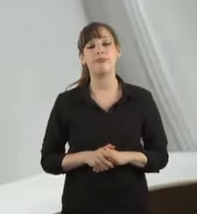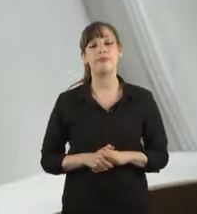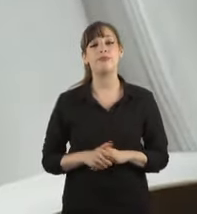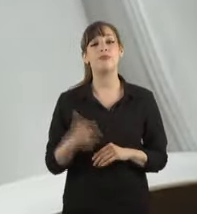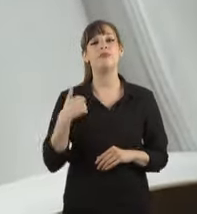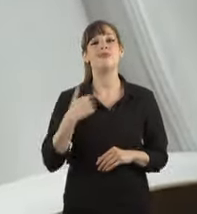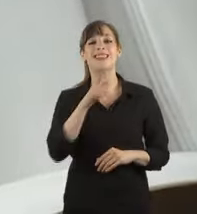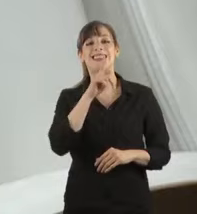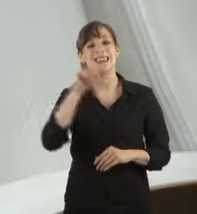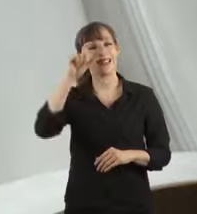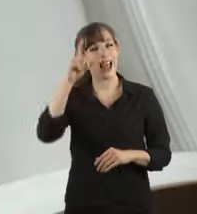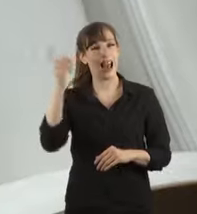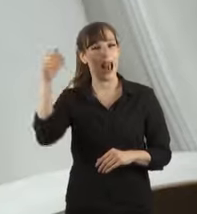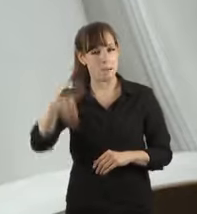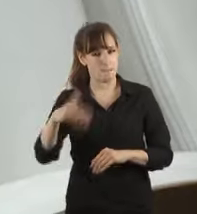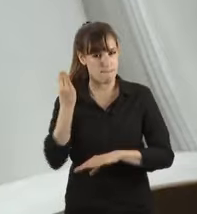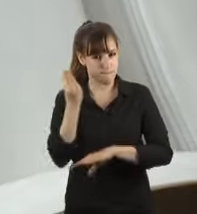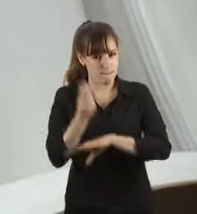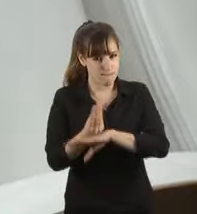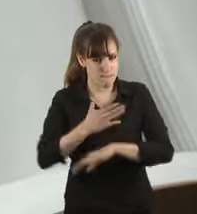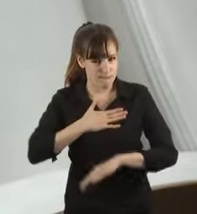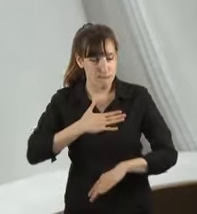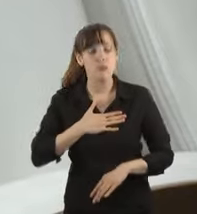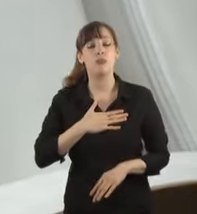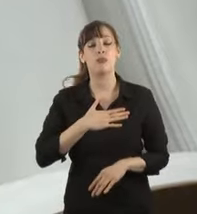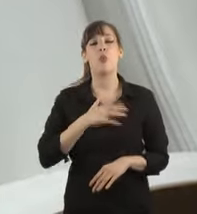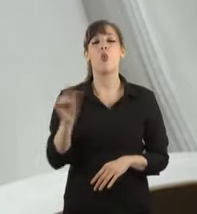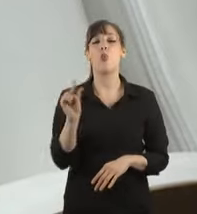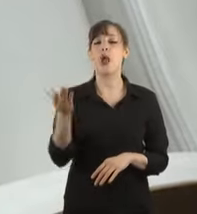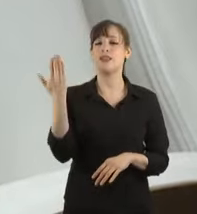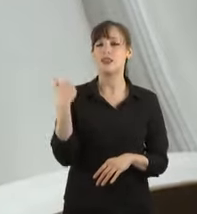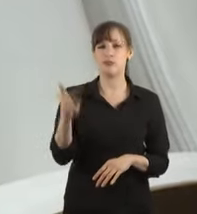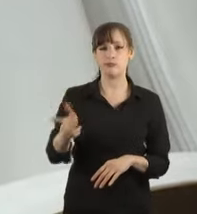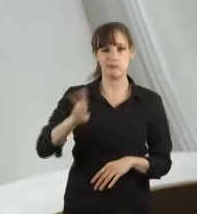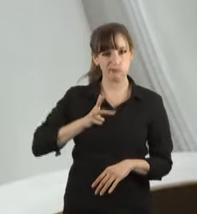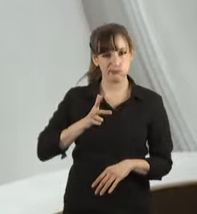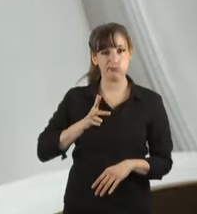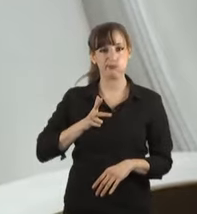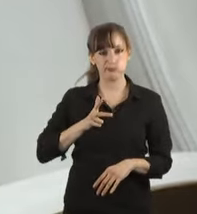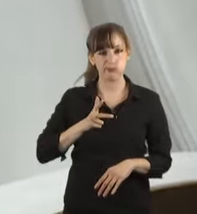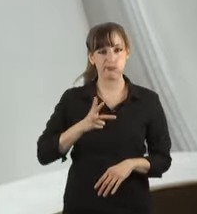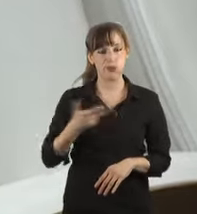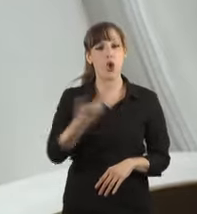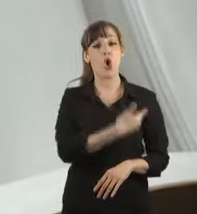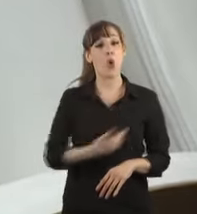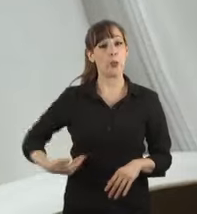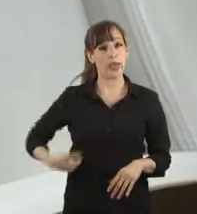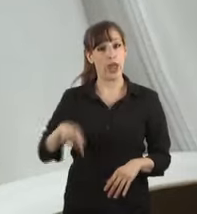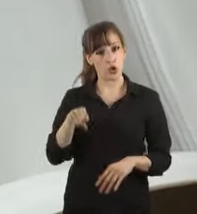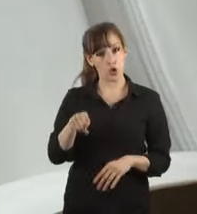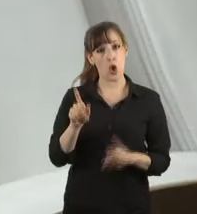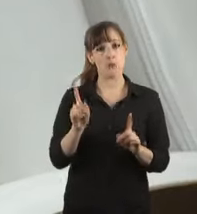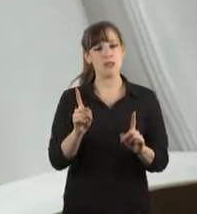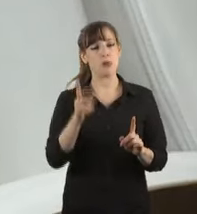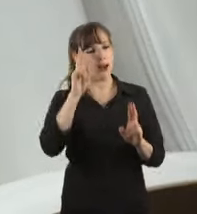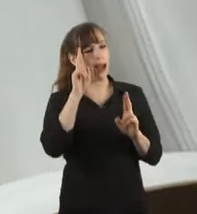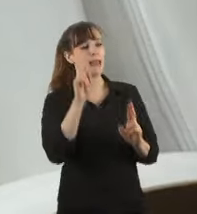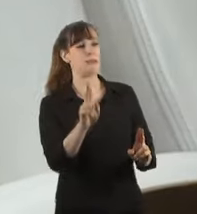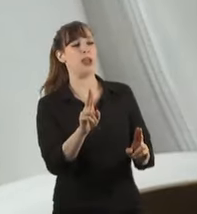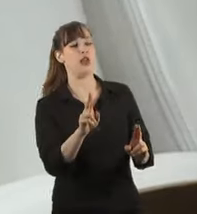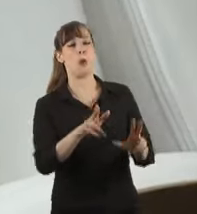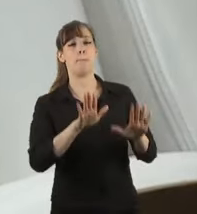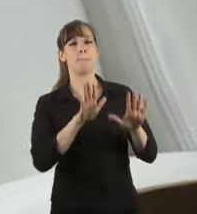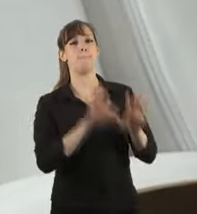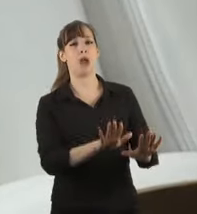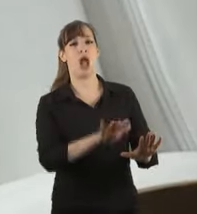noticias telan usted hace un ratito dijo que el gobierno respeta el derecho a parar pero hace unos días en una